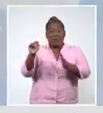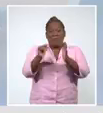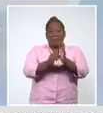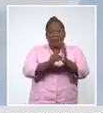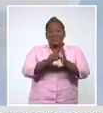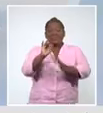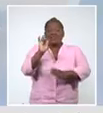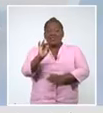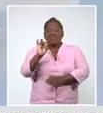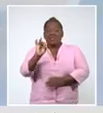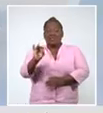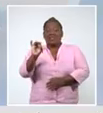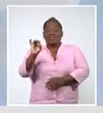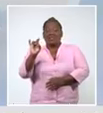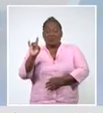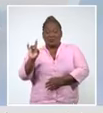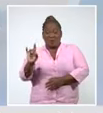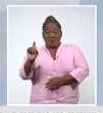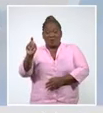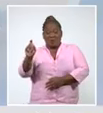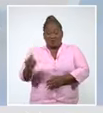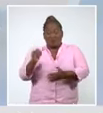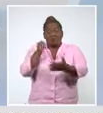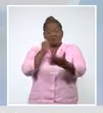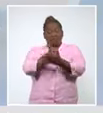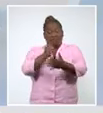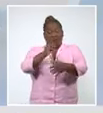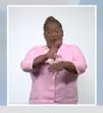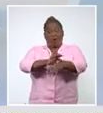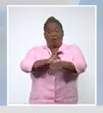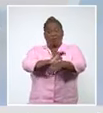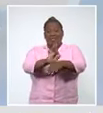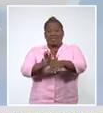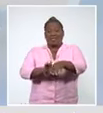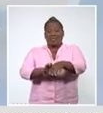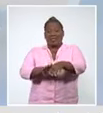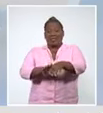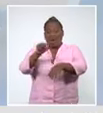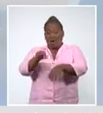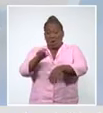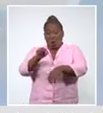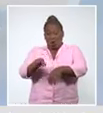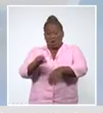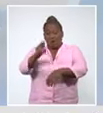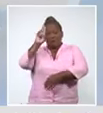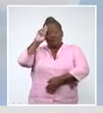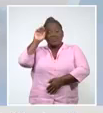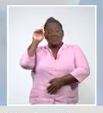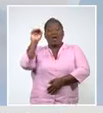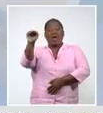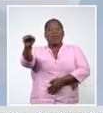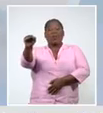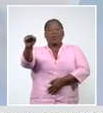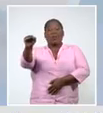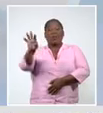49.779 pacientes diagnosticados con la enfermedad, hoy tiene ingresados